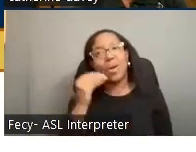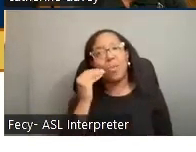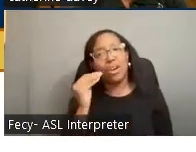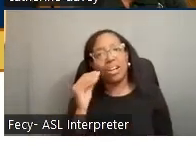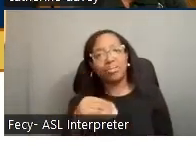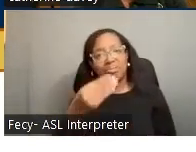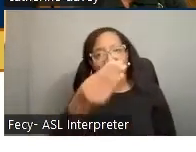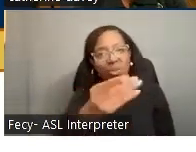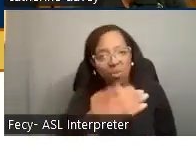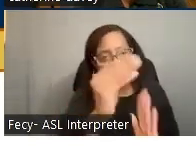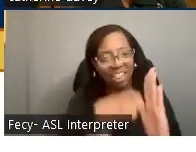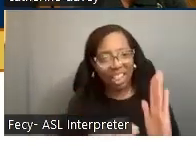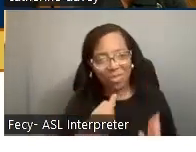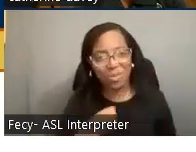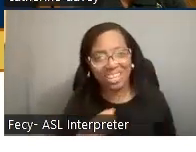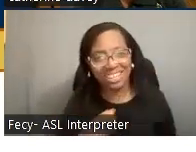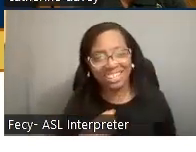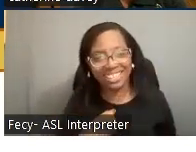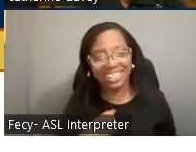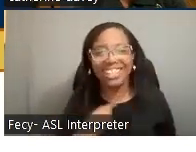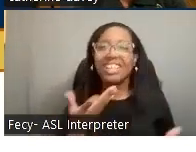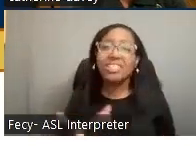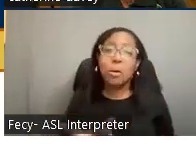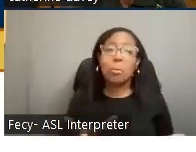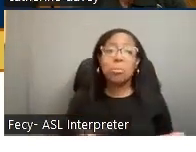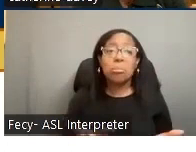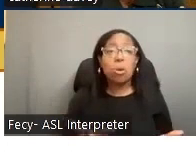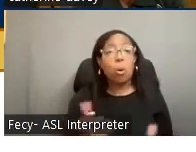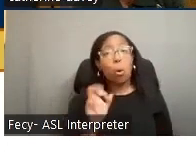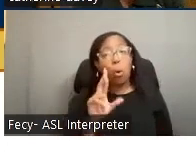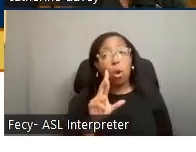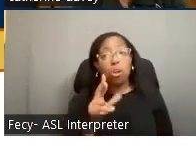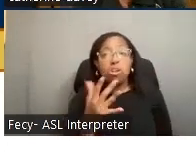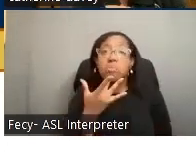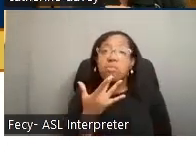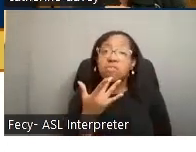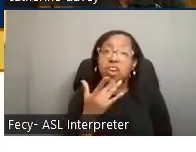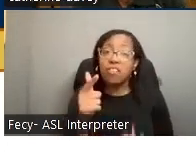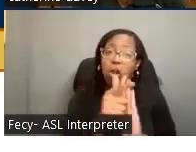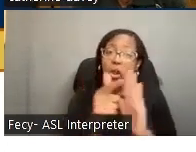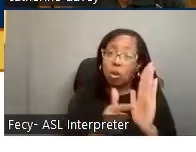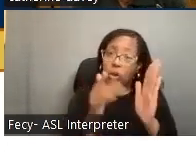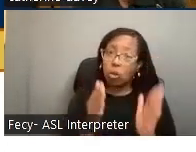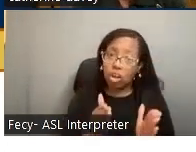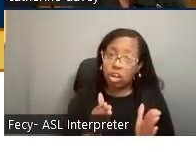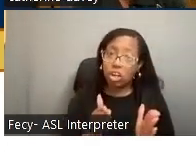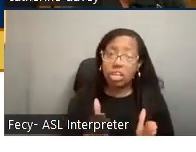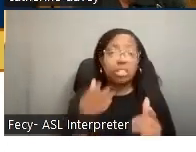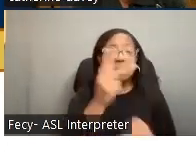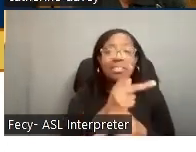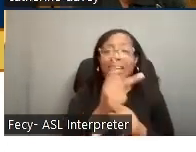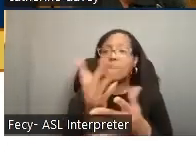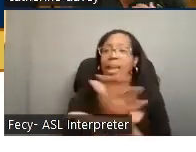puedes entregar en mi nombre. O yo prefiero que un abogado haga el proceso